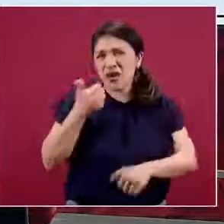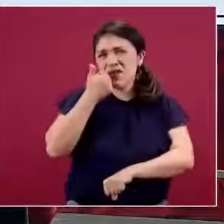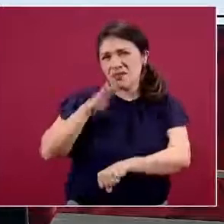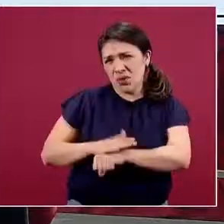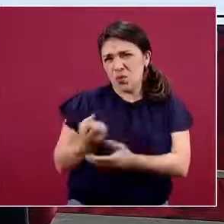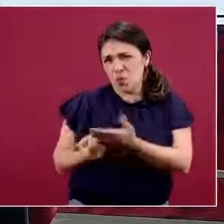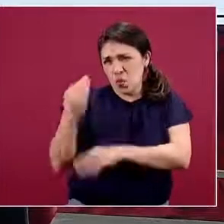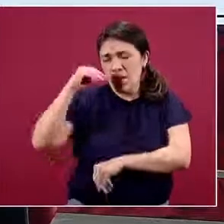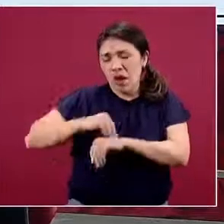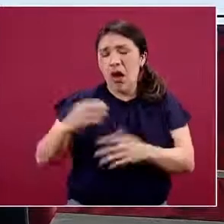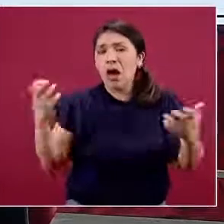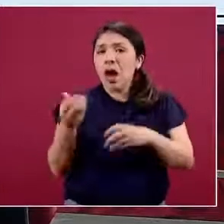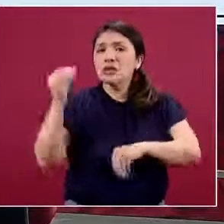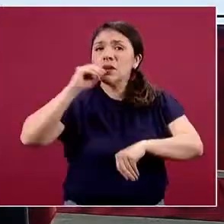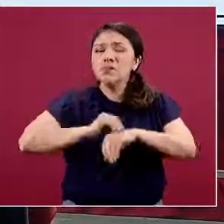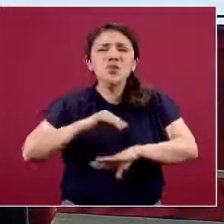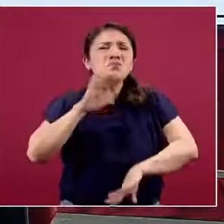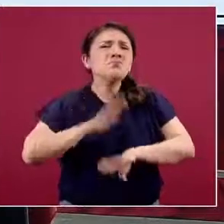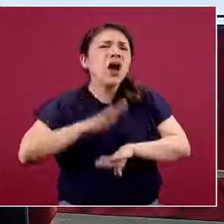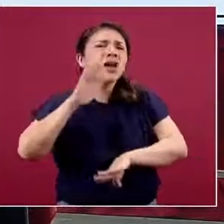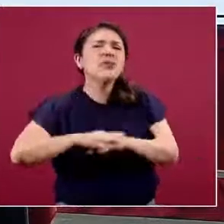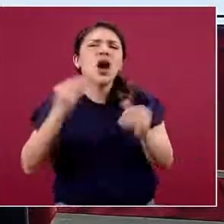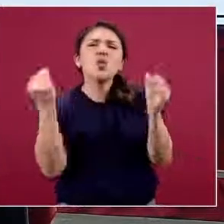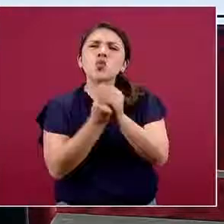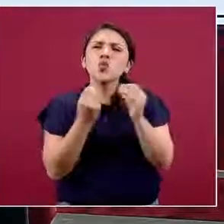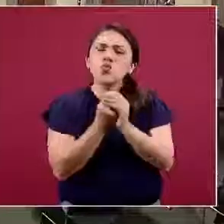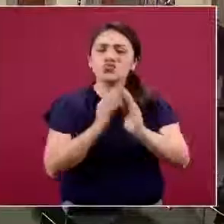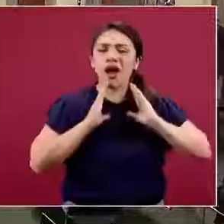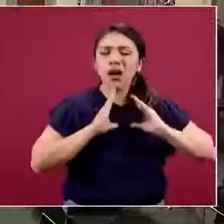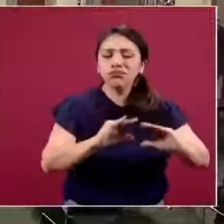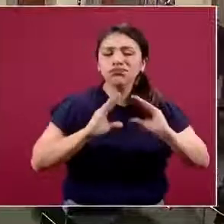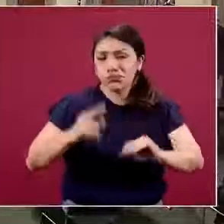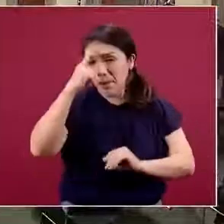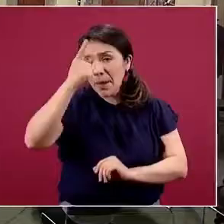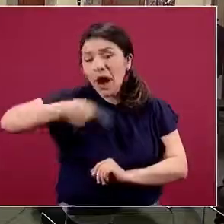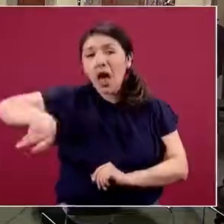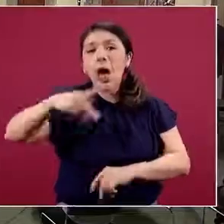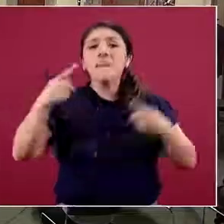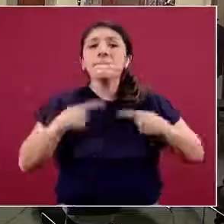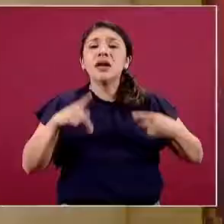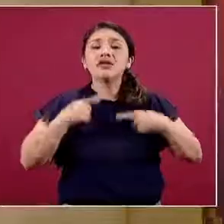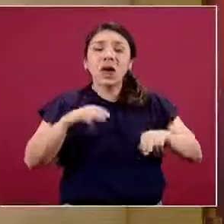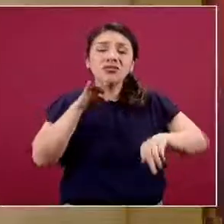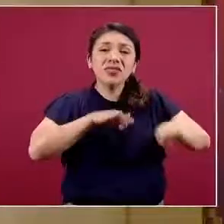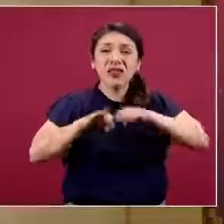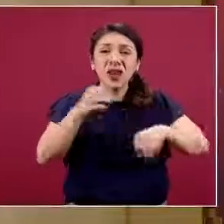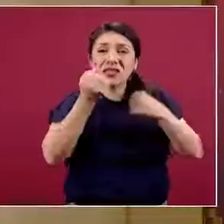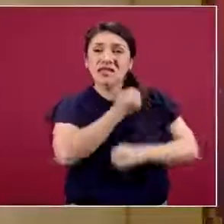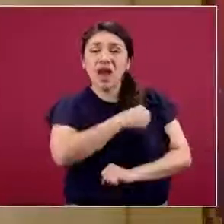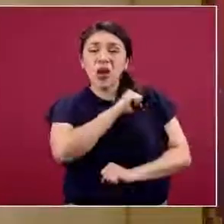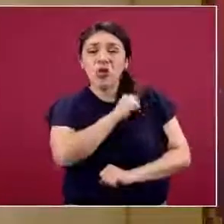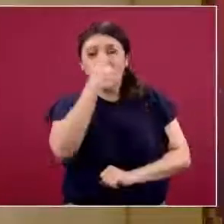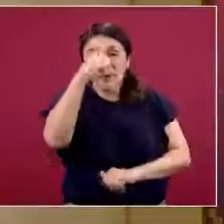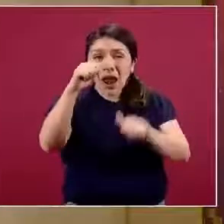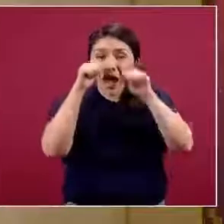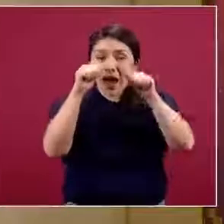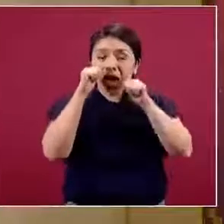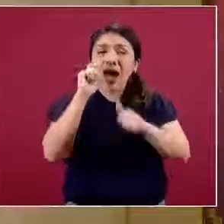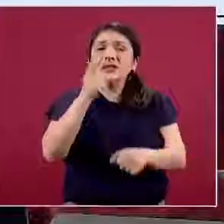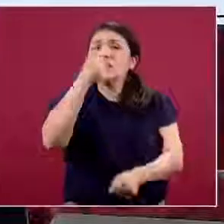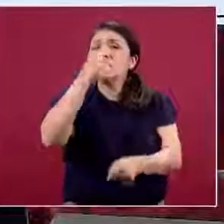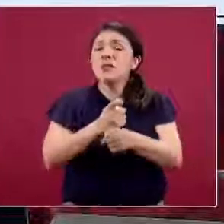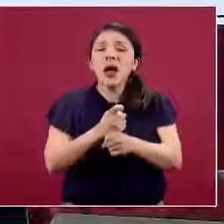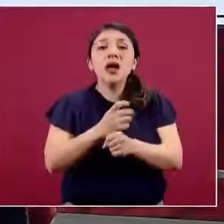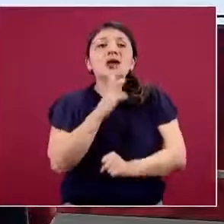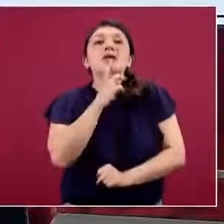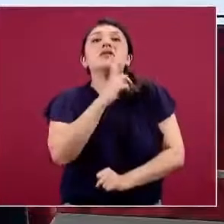todo con la creación de múltiples talleres y cursos para el personal de salud, que va enfocado precisamente a la primera atención,